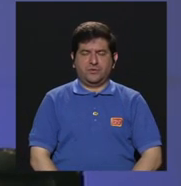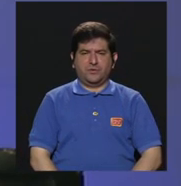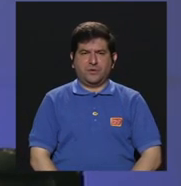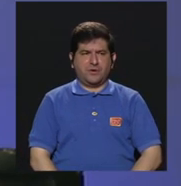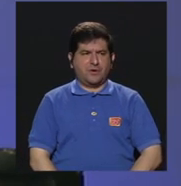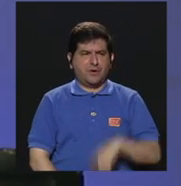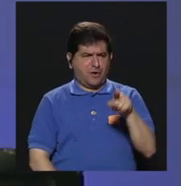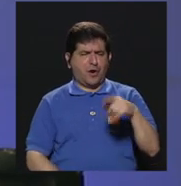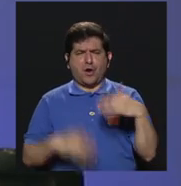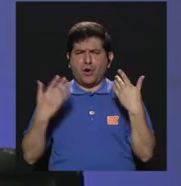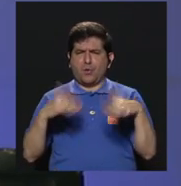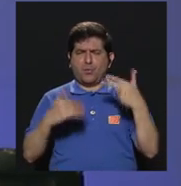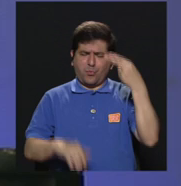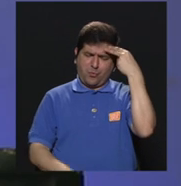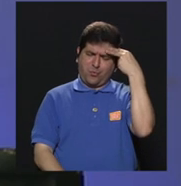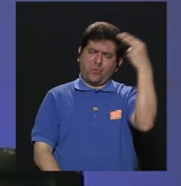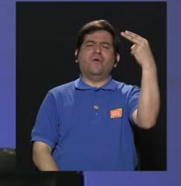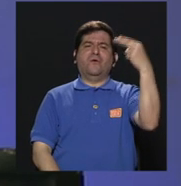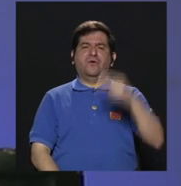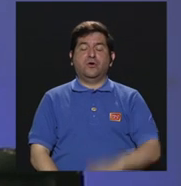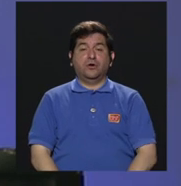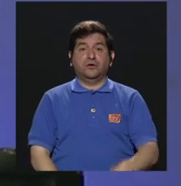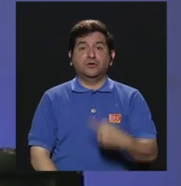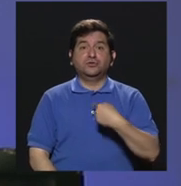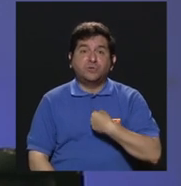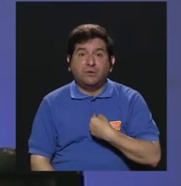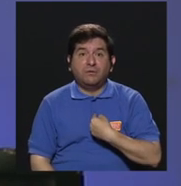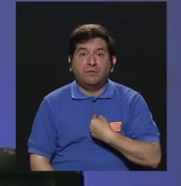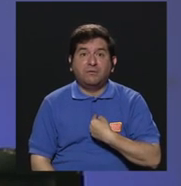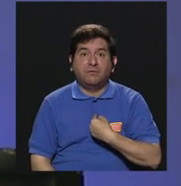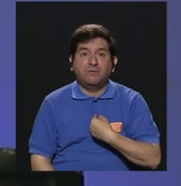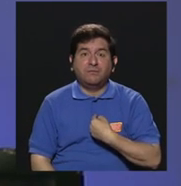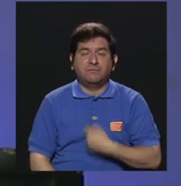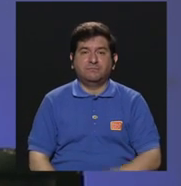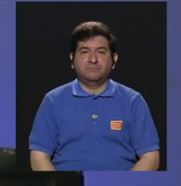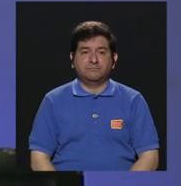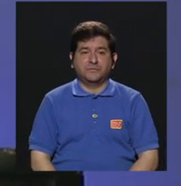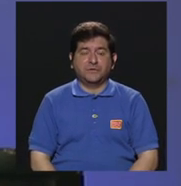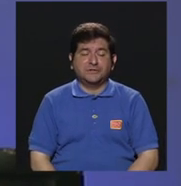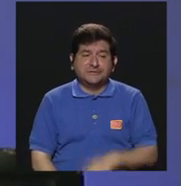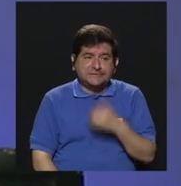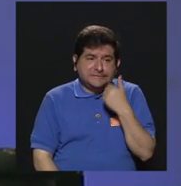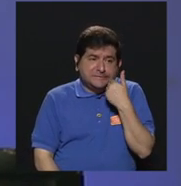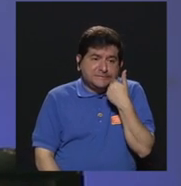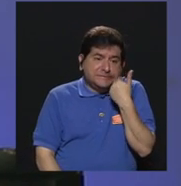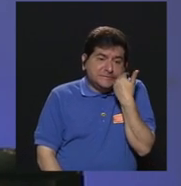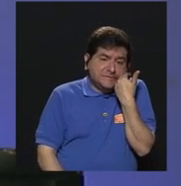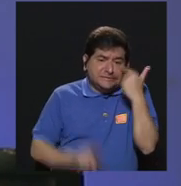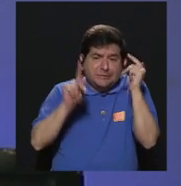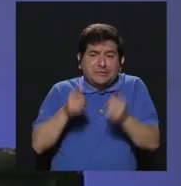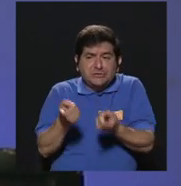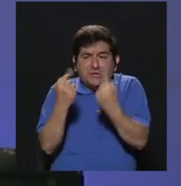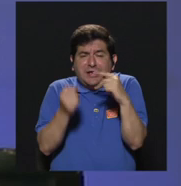inmensamente prestigioso, y yo, un tímido provinciano